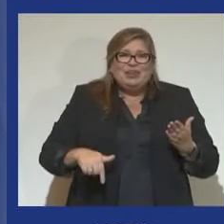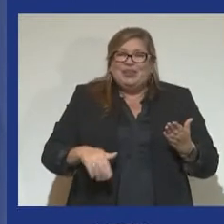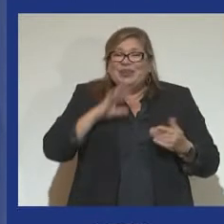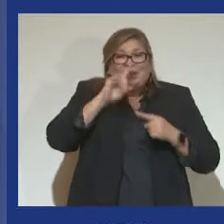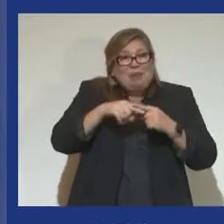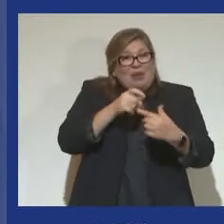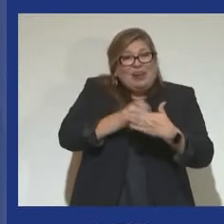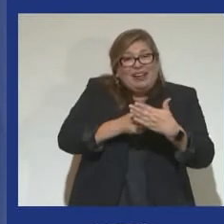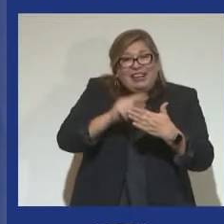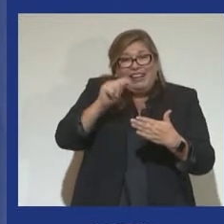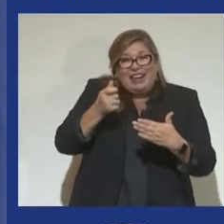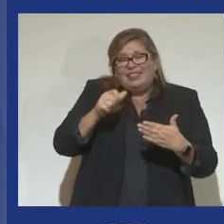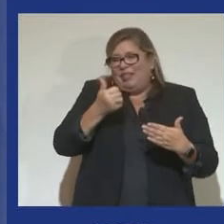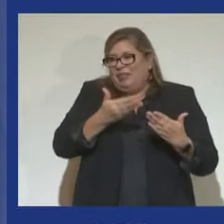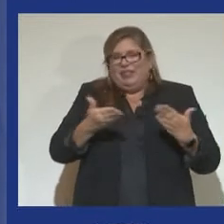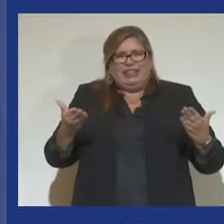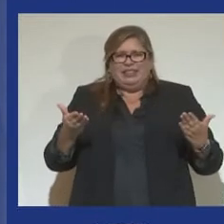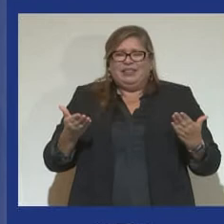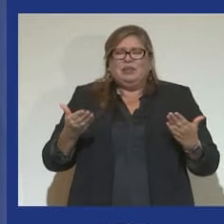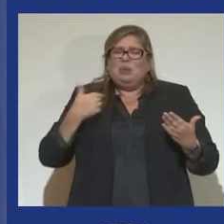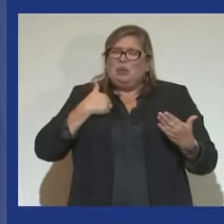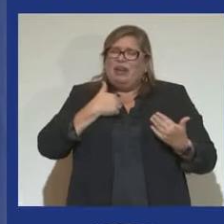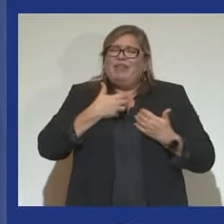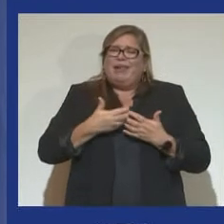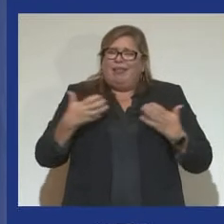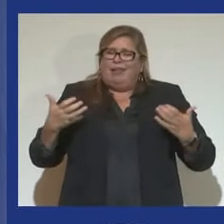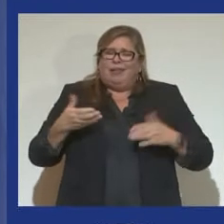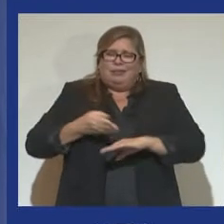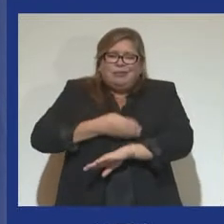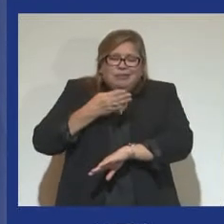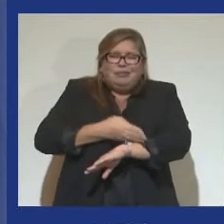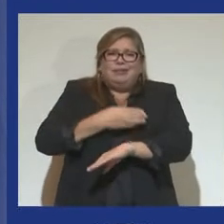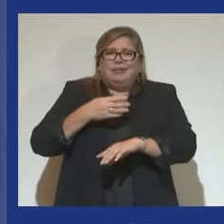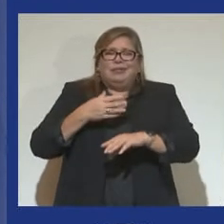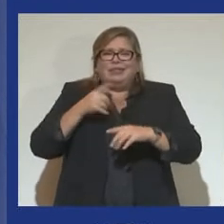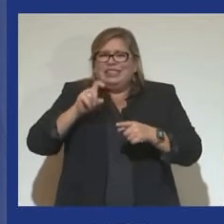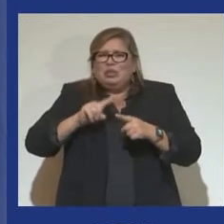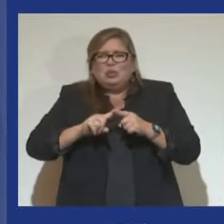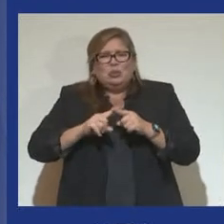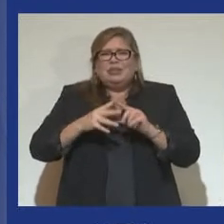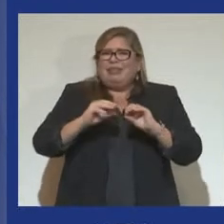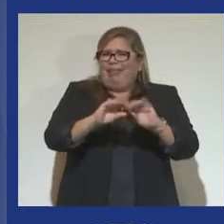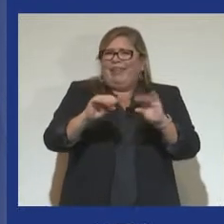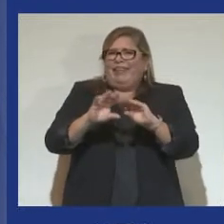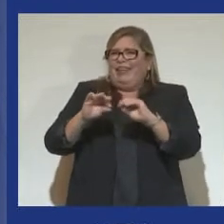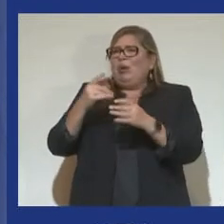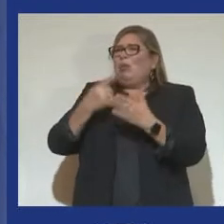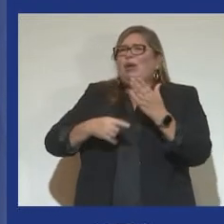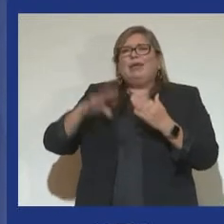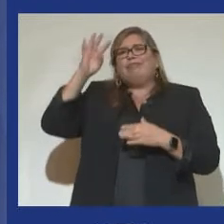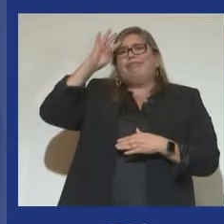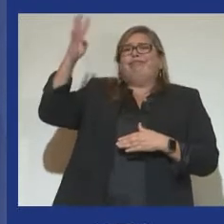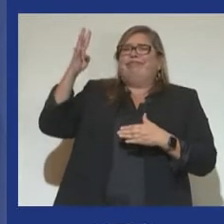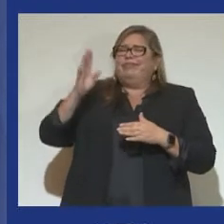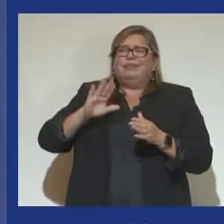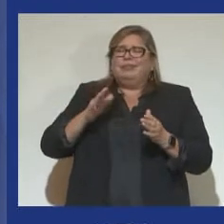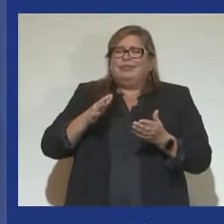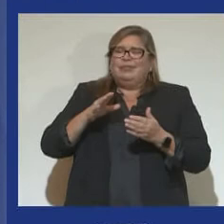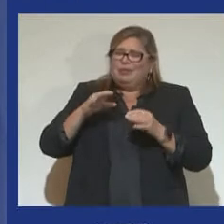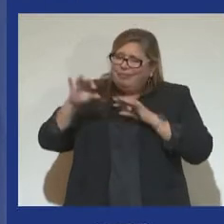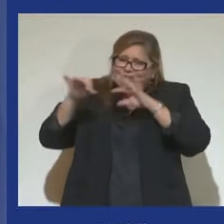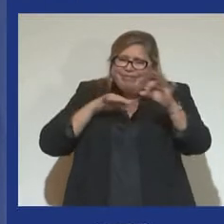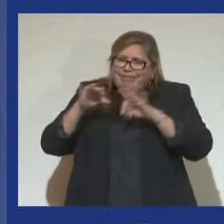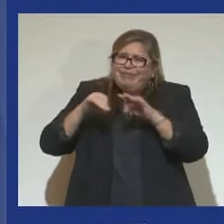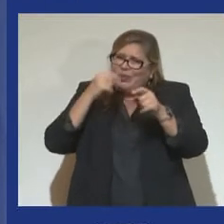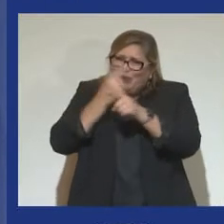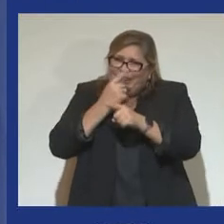en cuanto a los impuestos y otras cosas y creo que nos falta mucho trabajo por hacer para limpiar esa esa desinformación